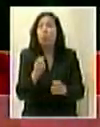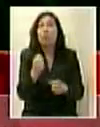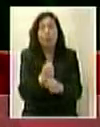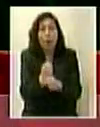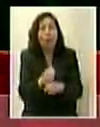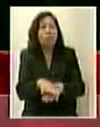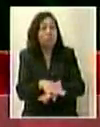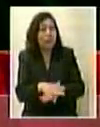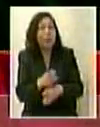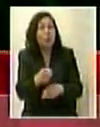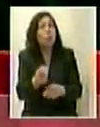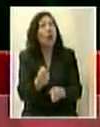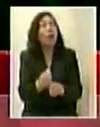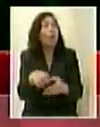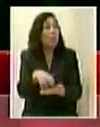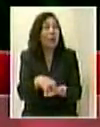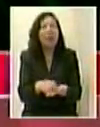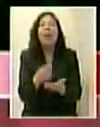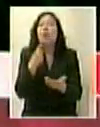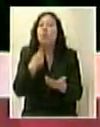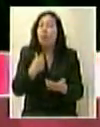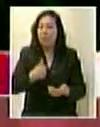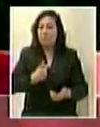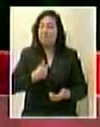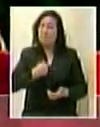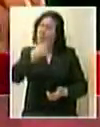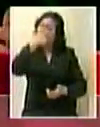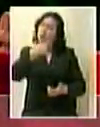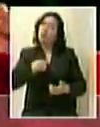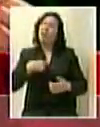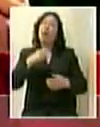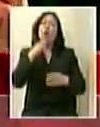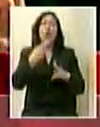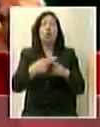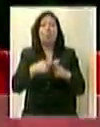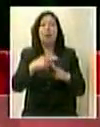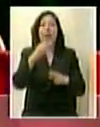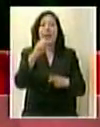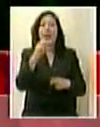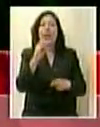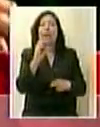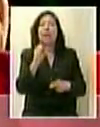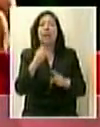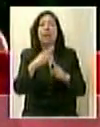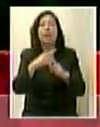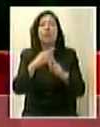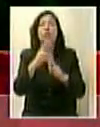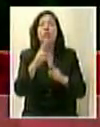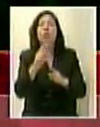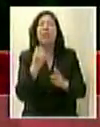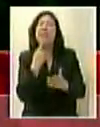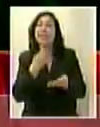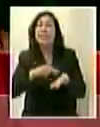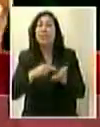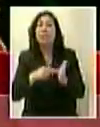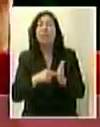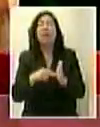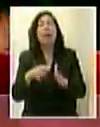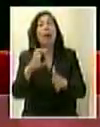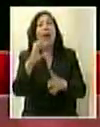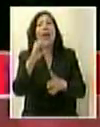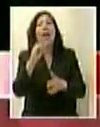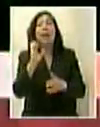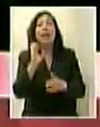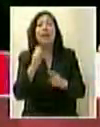proyecto. O sea, gestor, acá hay estudiantes universitarios, viene de gestión. ¿Qué cosa es lo que